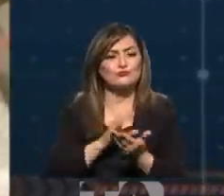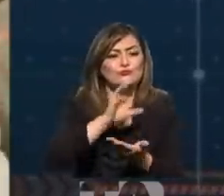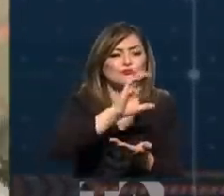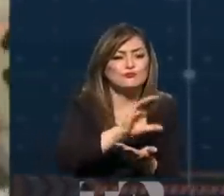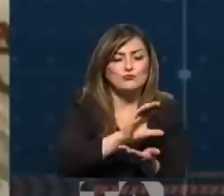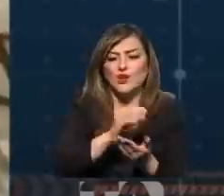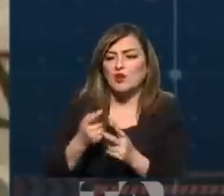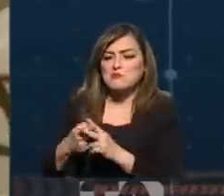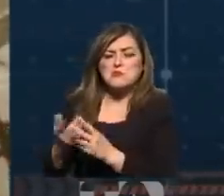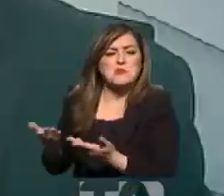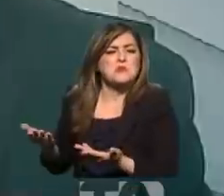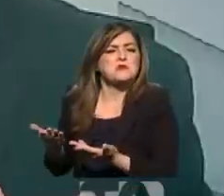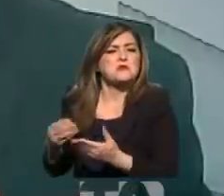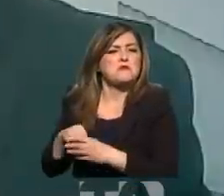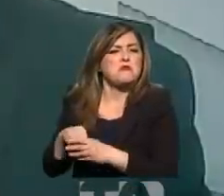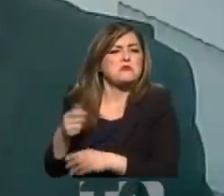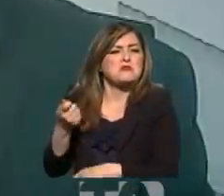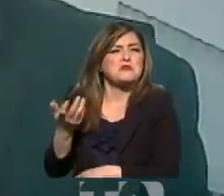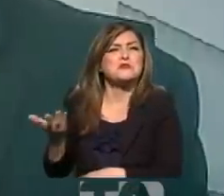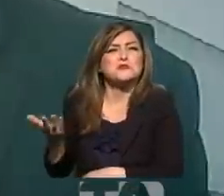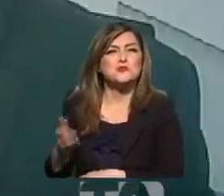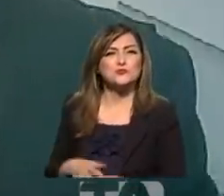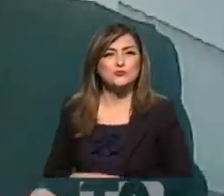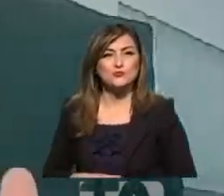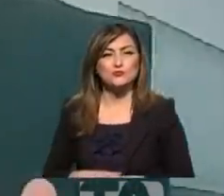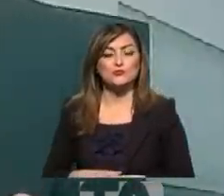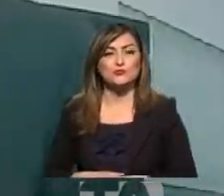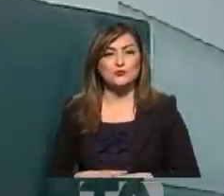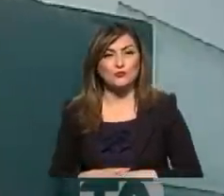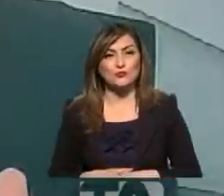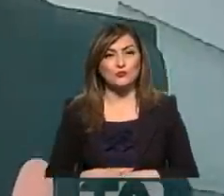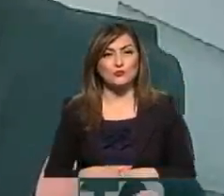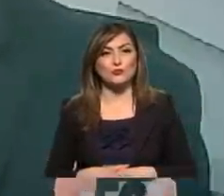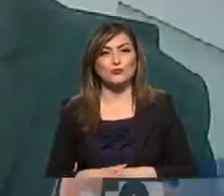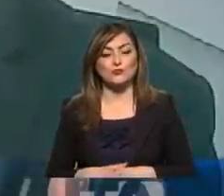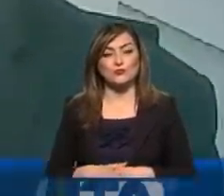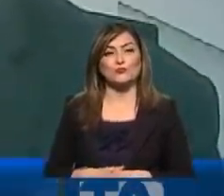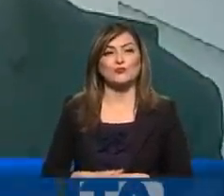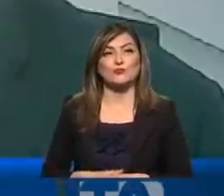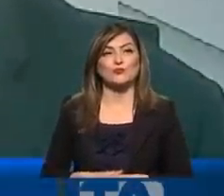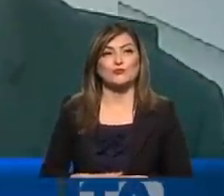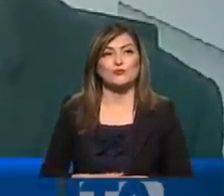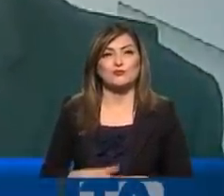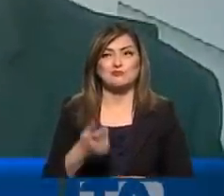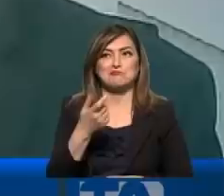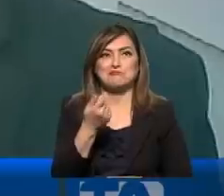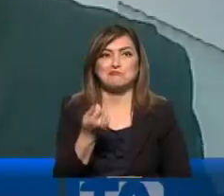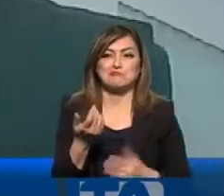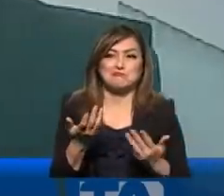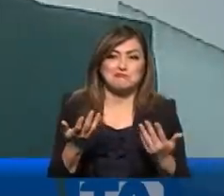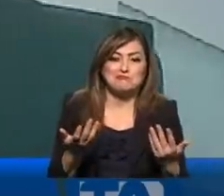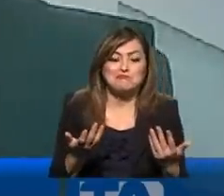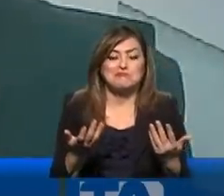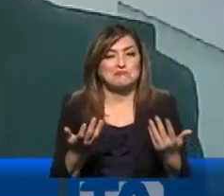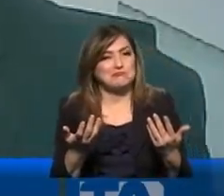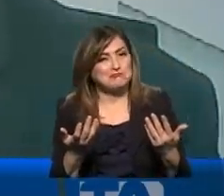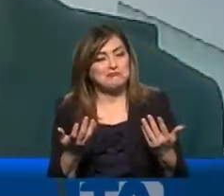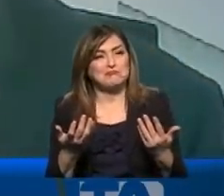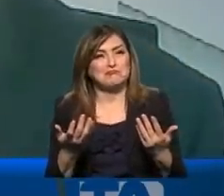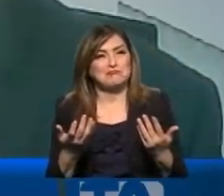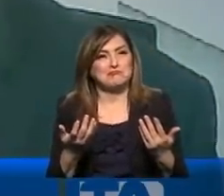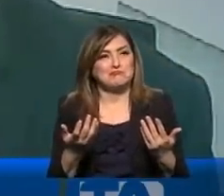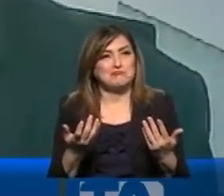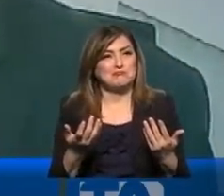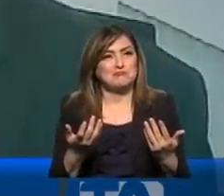el origen de los fondos. En definitiva, ahí estará llegando dinero del incauto, pero también dinero que